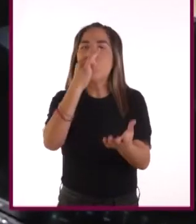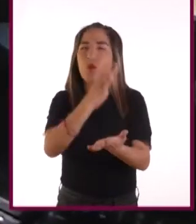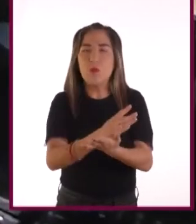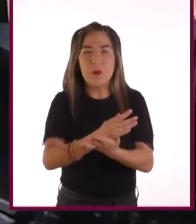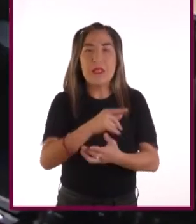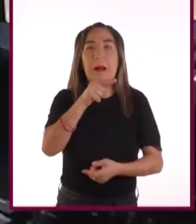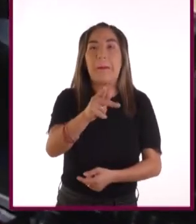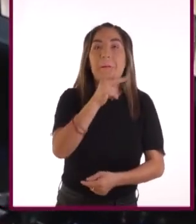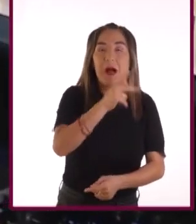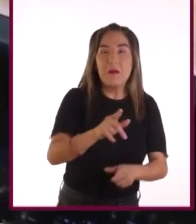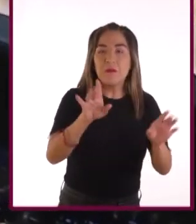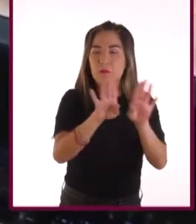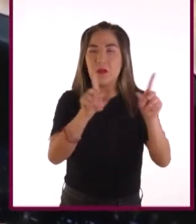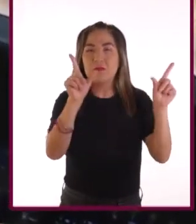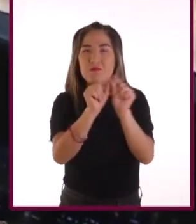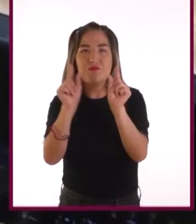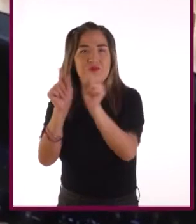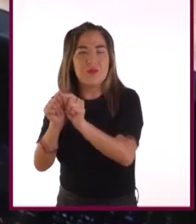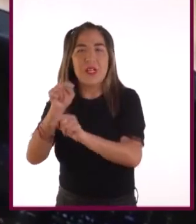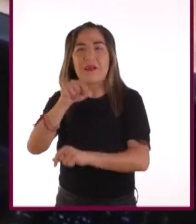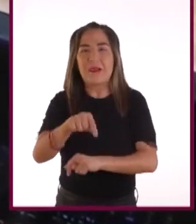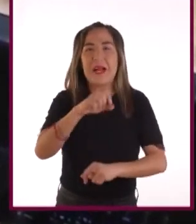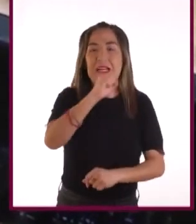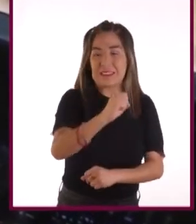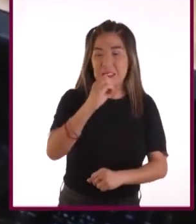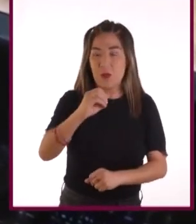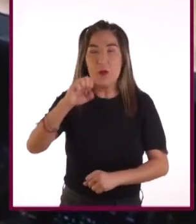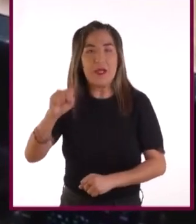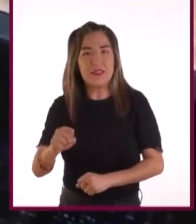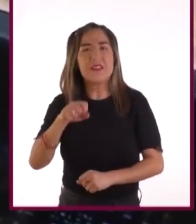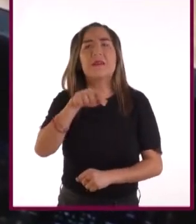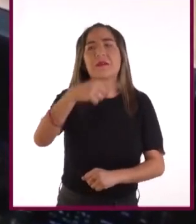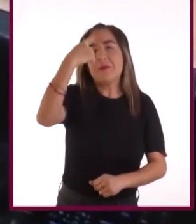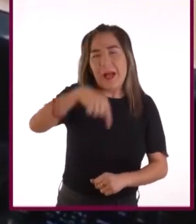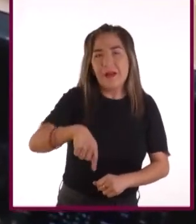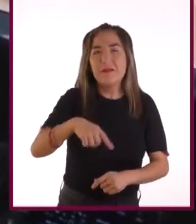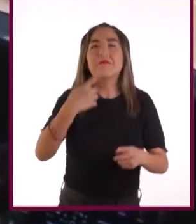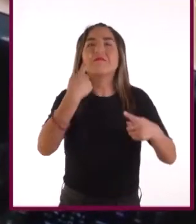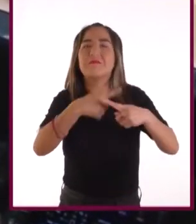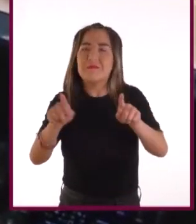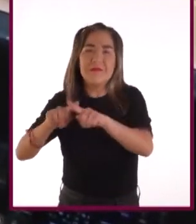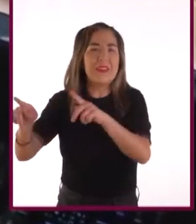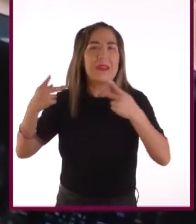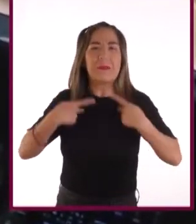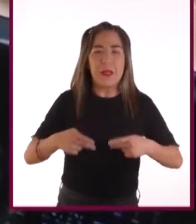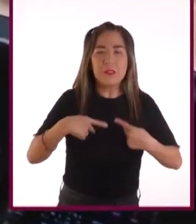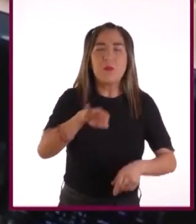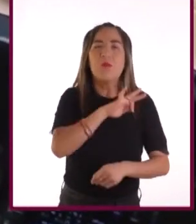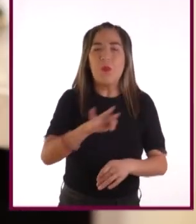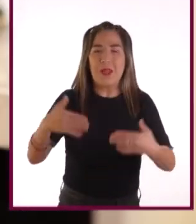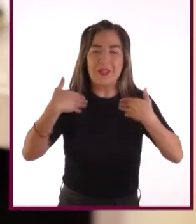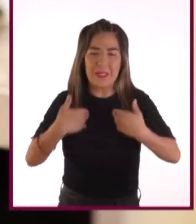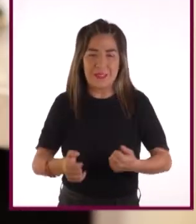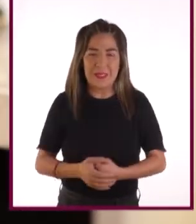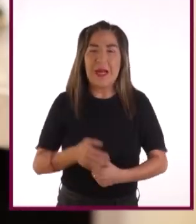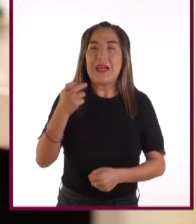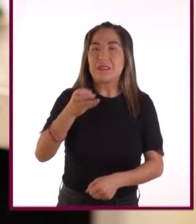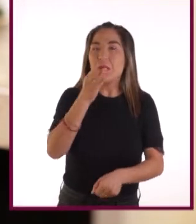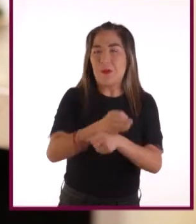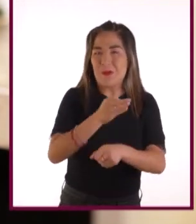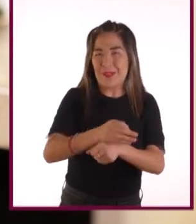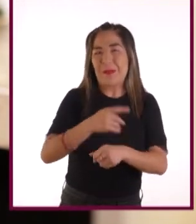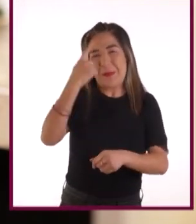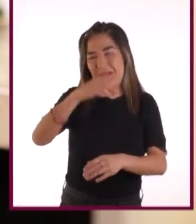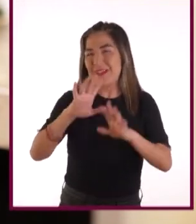hay palabras claves que se han hecho, justo como te comentaba, la de SOS, para que cualquier persona pudiera entender. Mariana, para